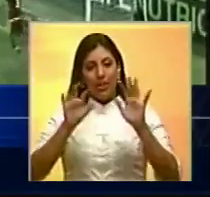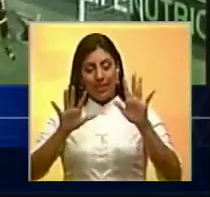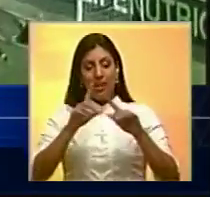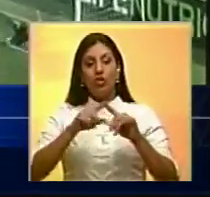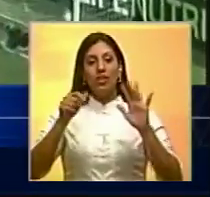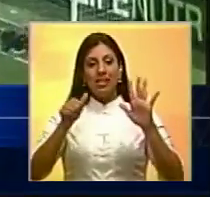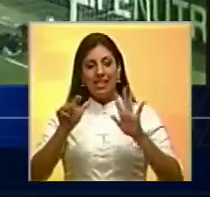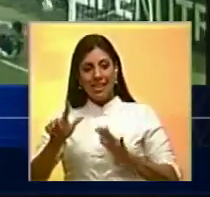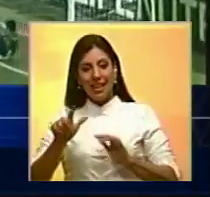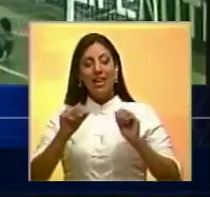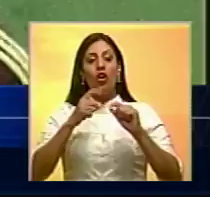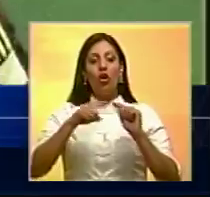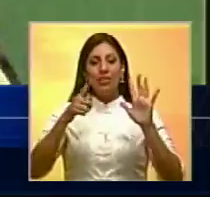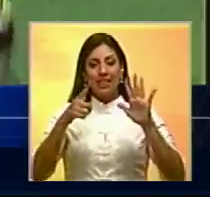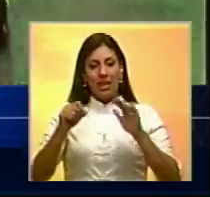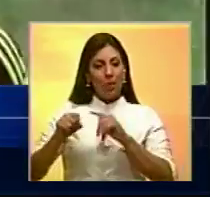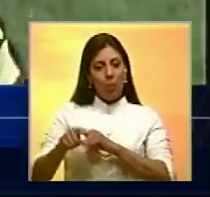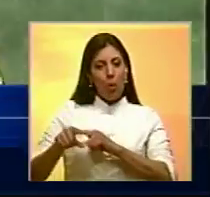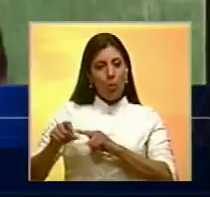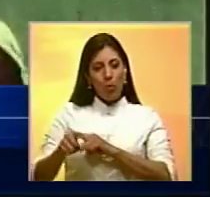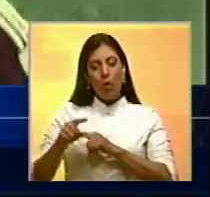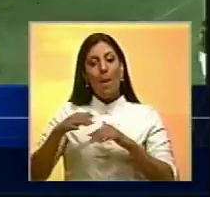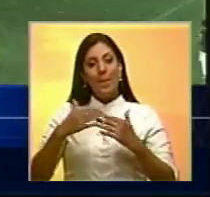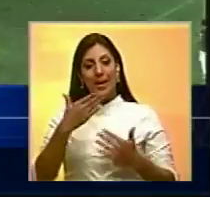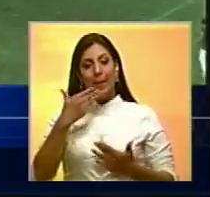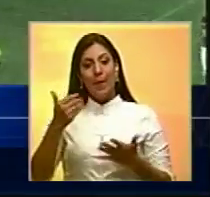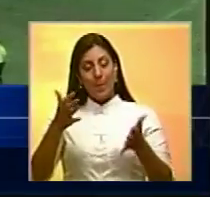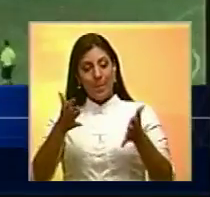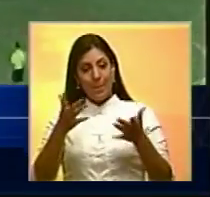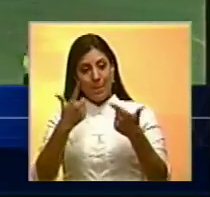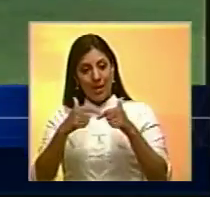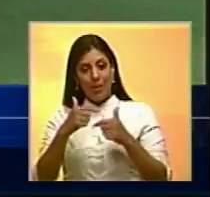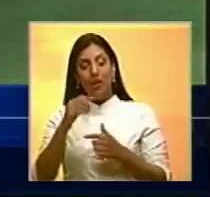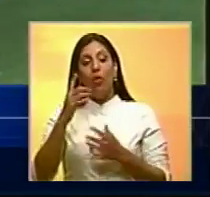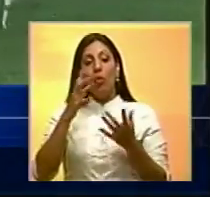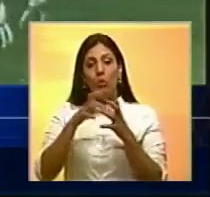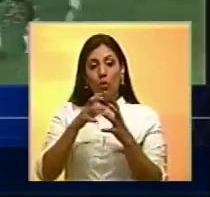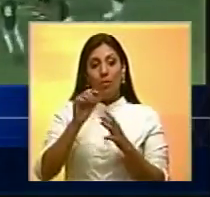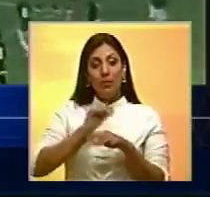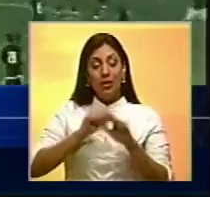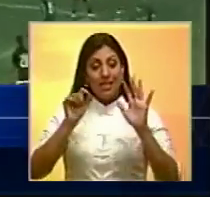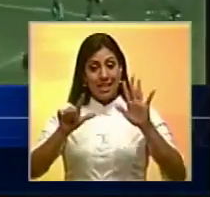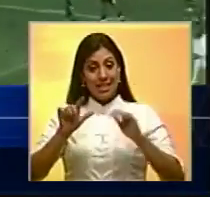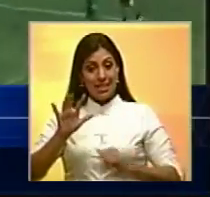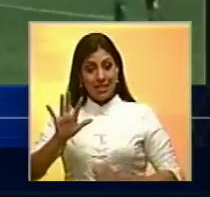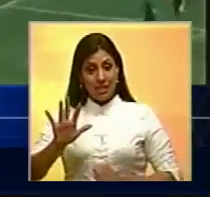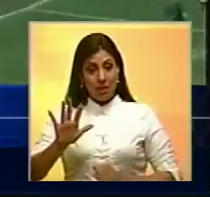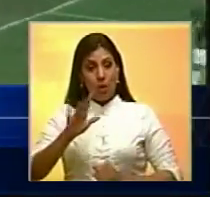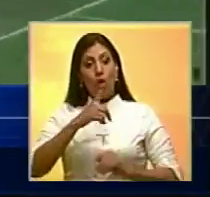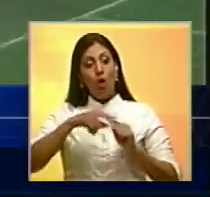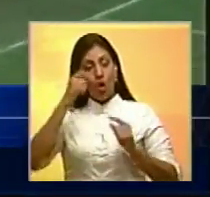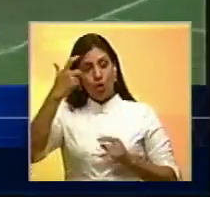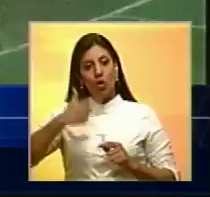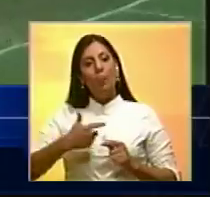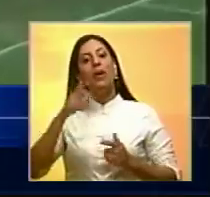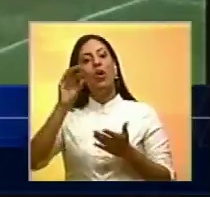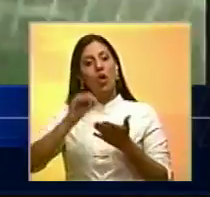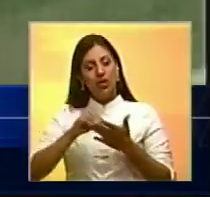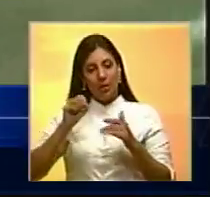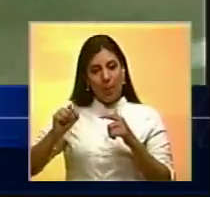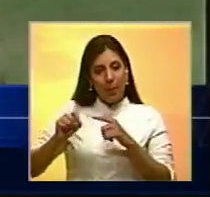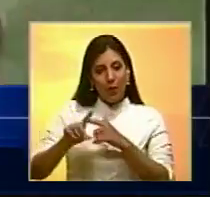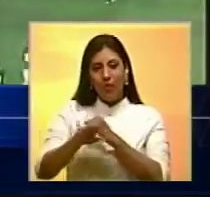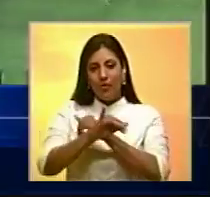10, 67 y 70 para lograr su primer hat-trick con la selección. Al minuto 75, Rómulo Otero ponía